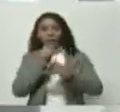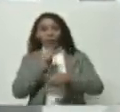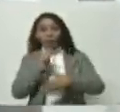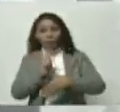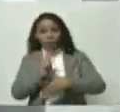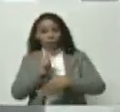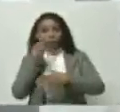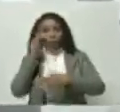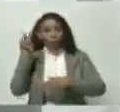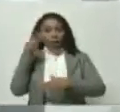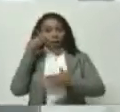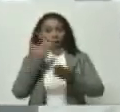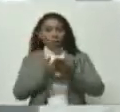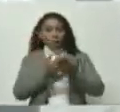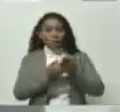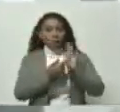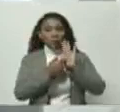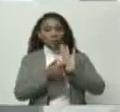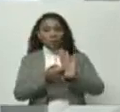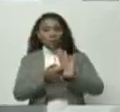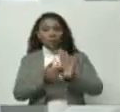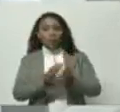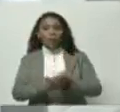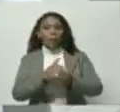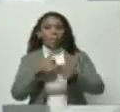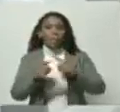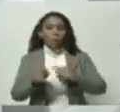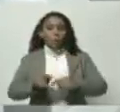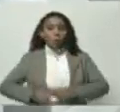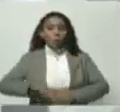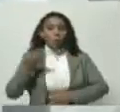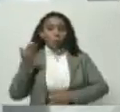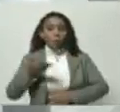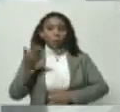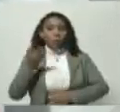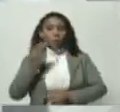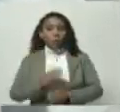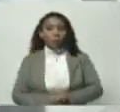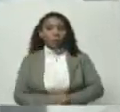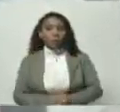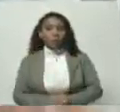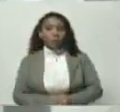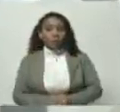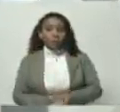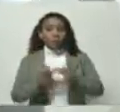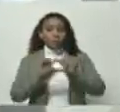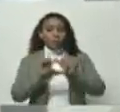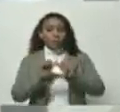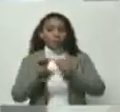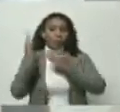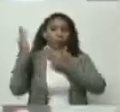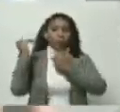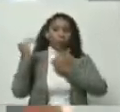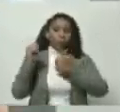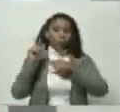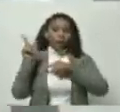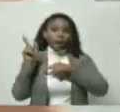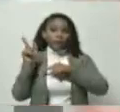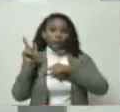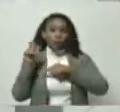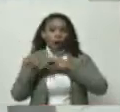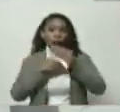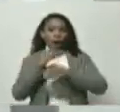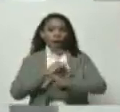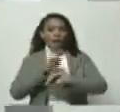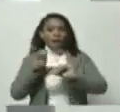a escuchar esos testimonios. Pero lo importante es que se mantienen esperanzados de que esto tenga un final, porque lo